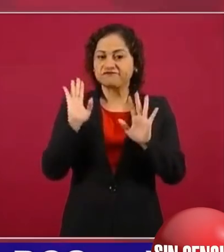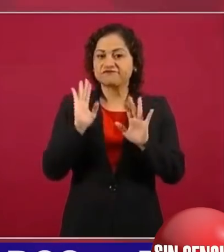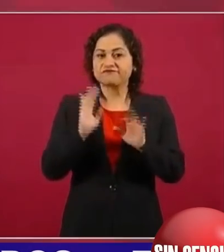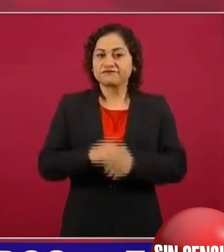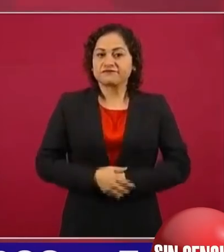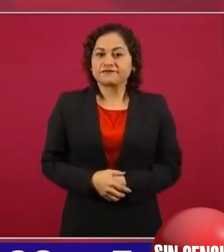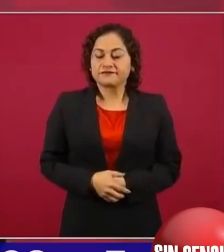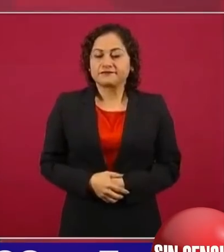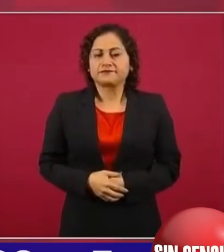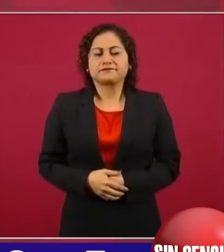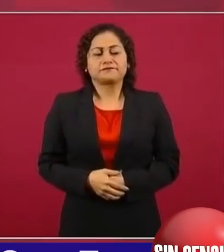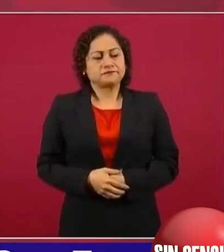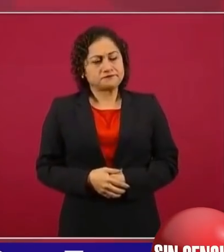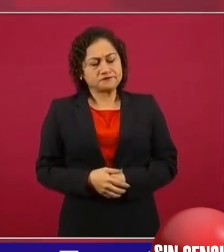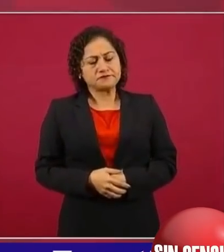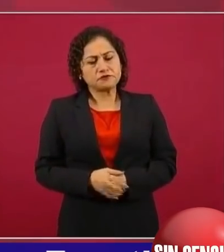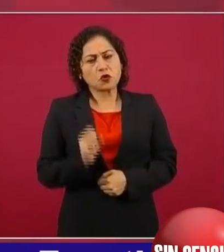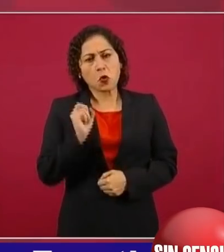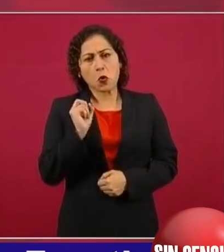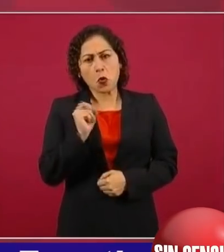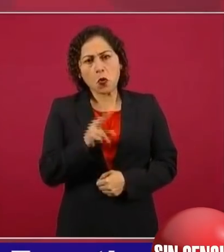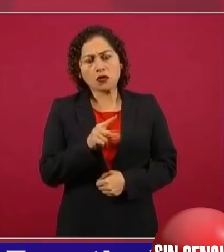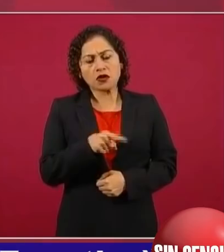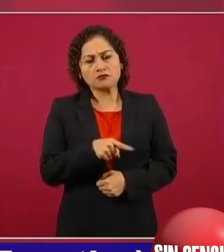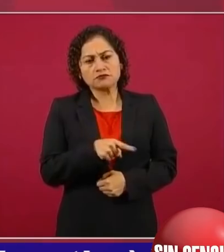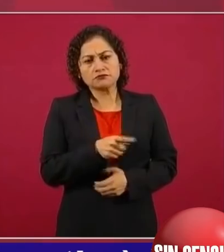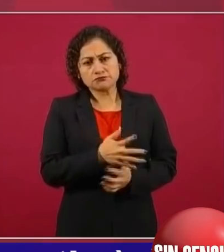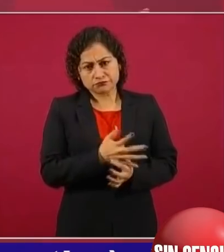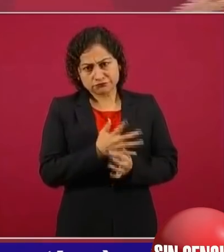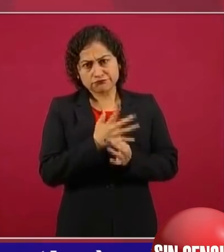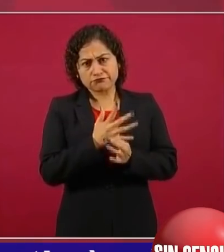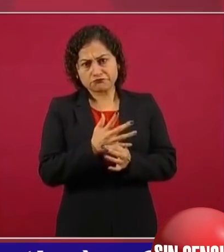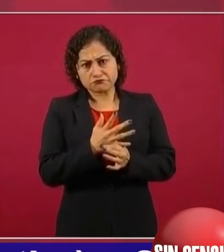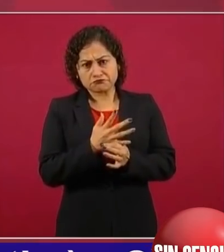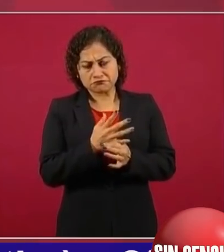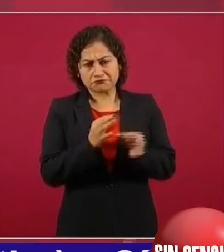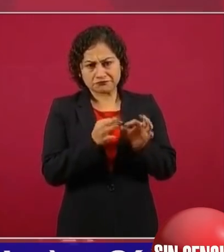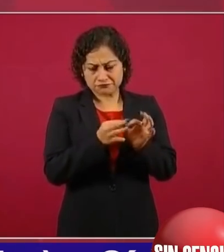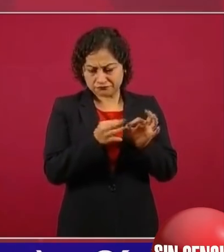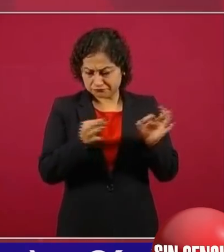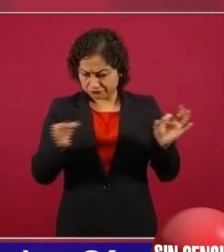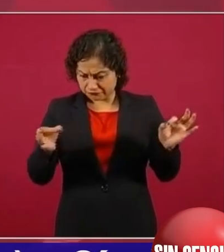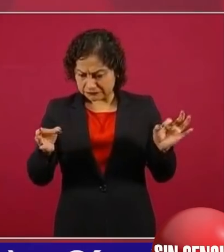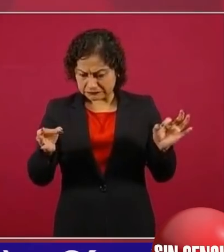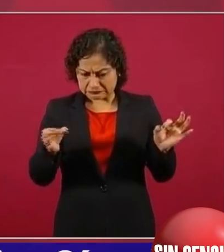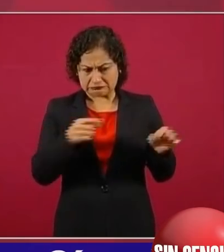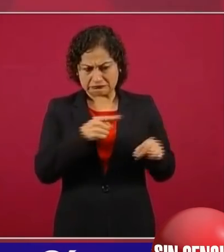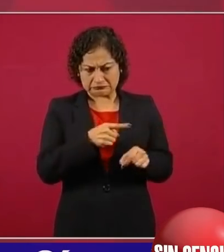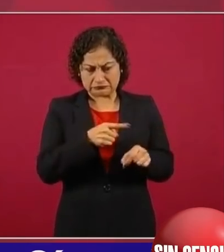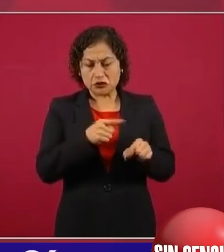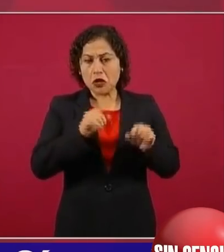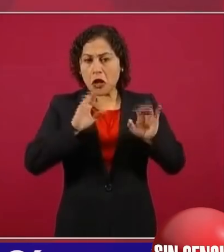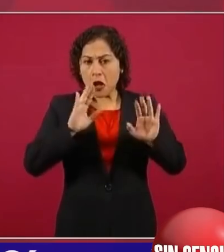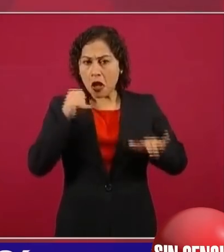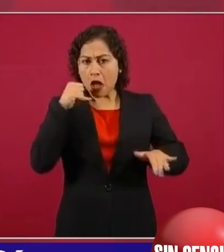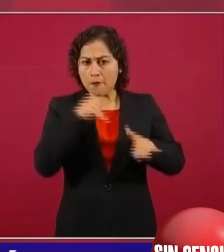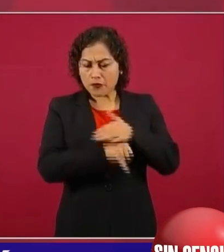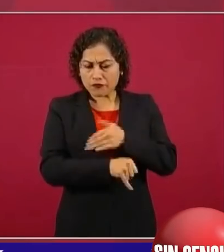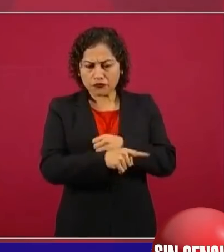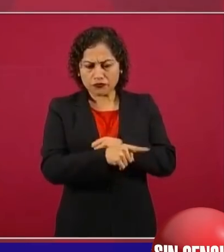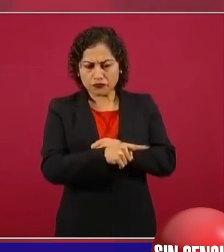Y si lo analizamos profundo, o sea, le quitamos la parte esta discriminatoria, pues tiene